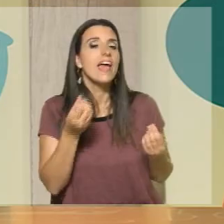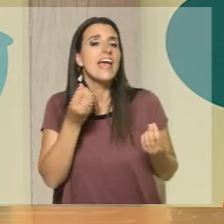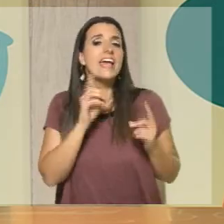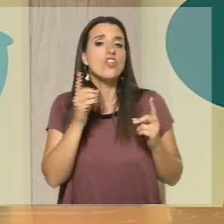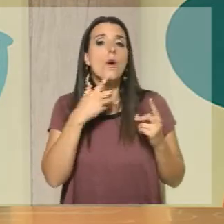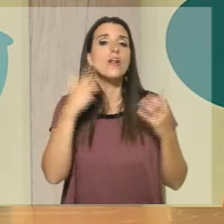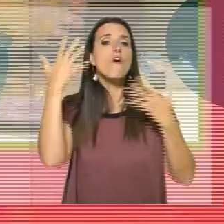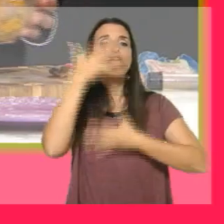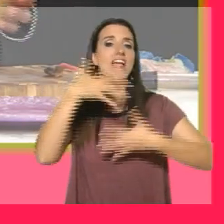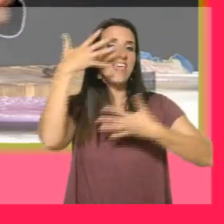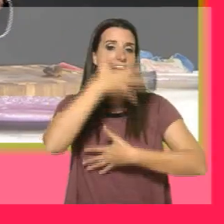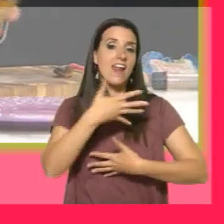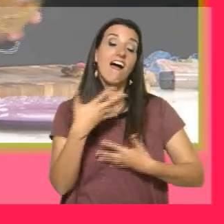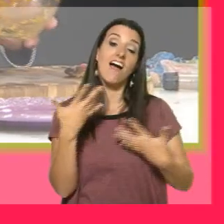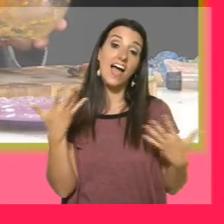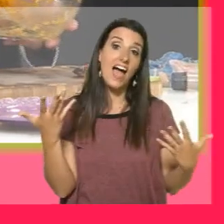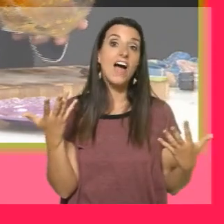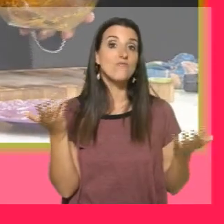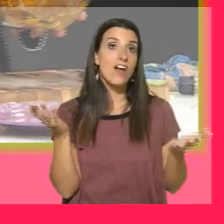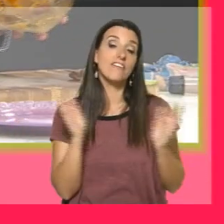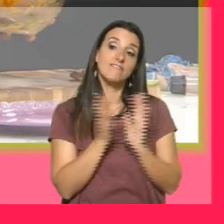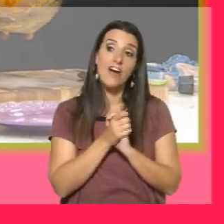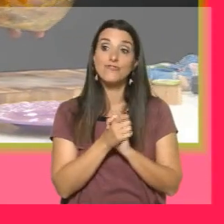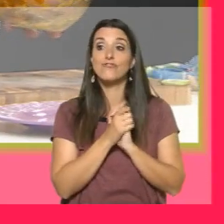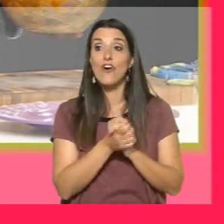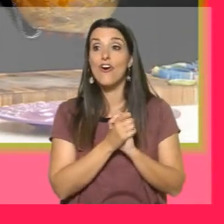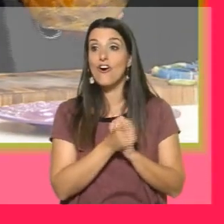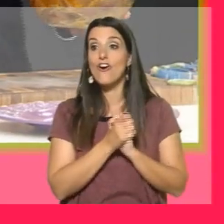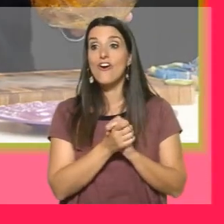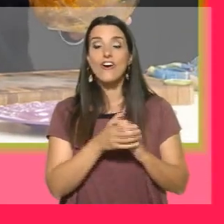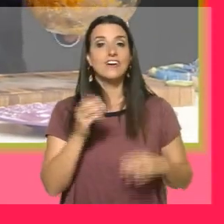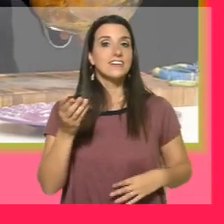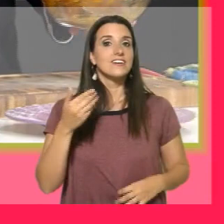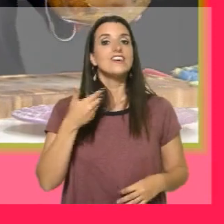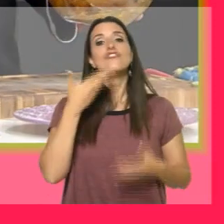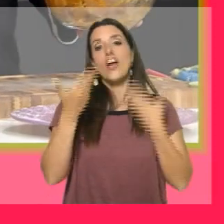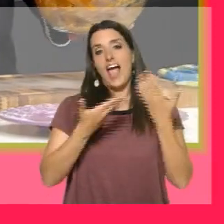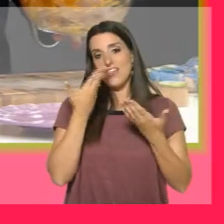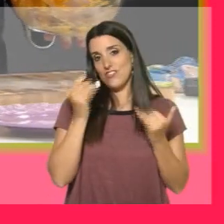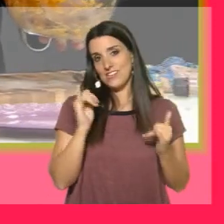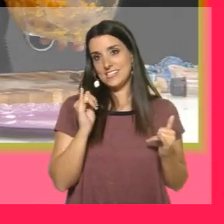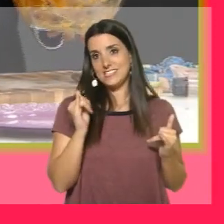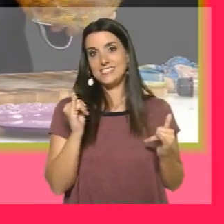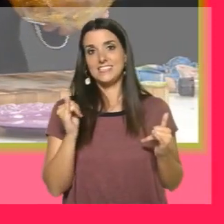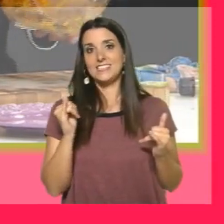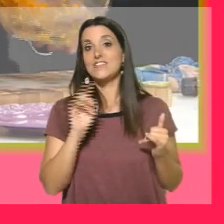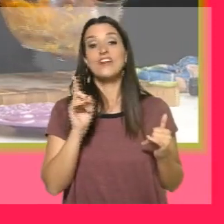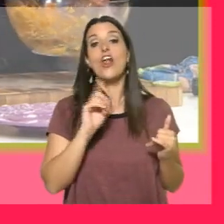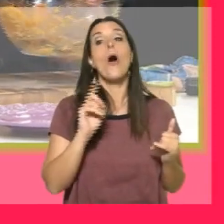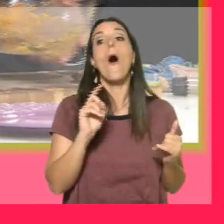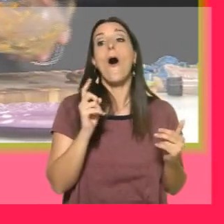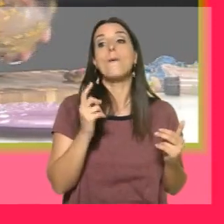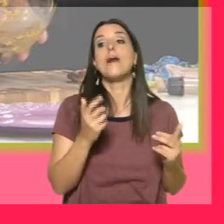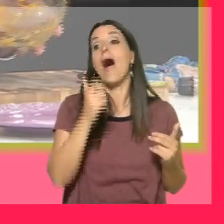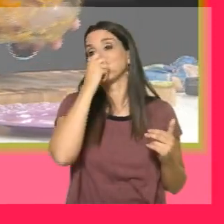podés ahogar, ¿no? Si cantás en la ducha. Ay, Emilio, por favor. Por favor, yo canto en la ducha. Claro, pero cantás así, tipo derecho. No, no me ahogo. Cantás así, te